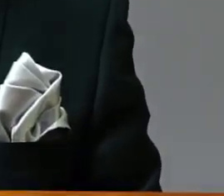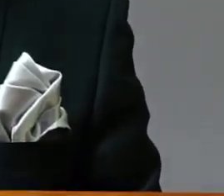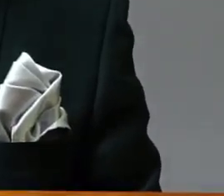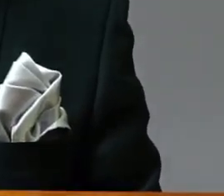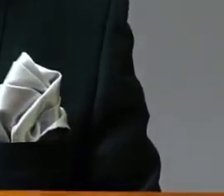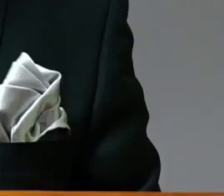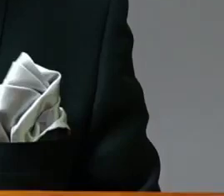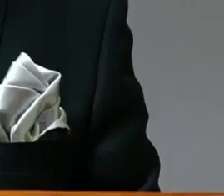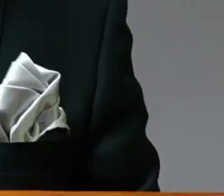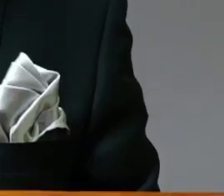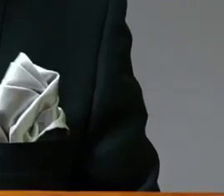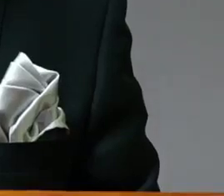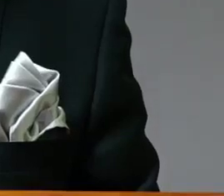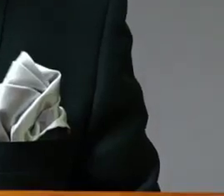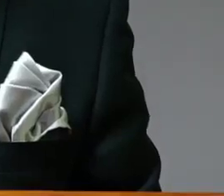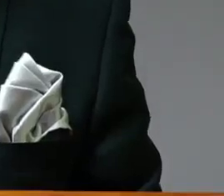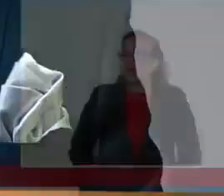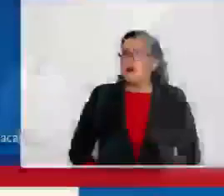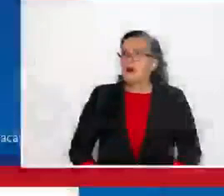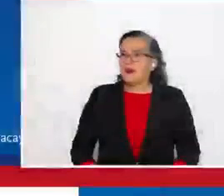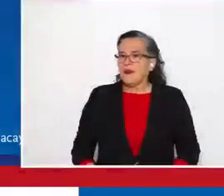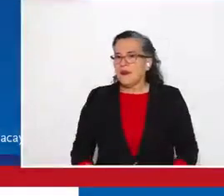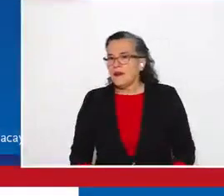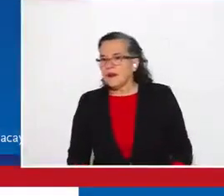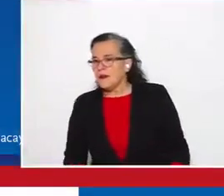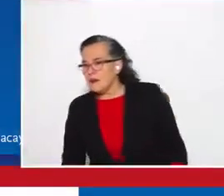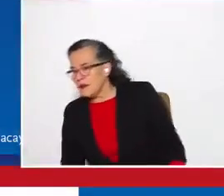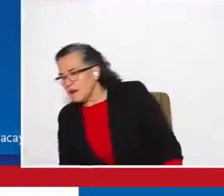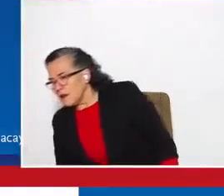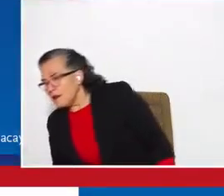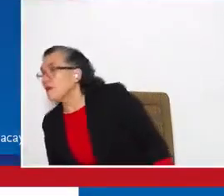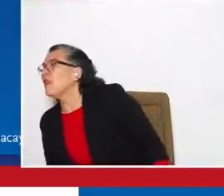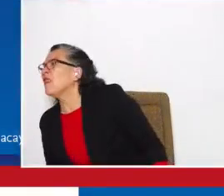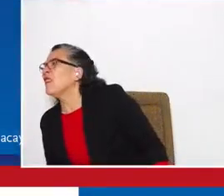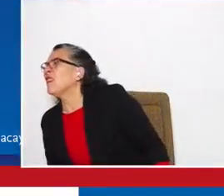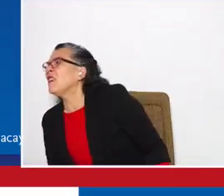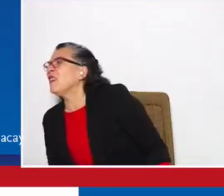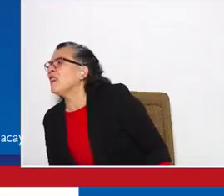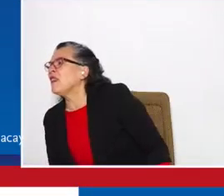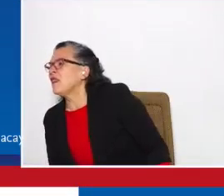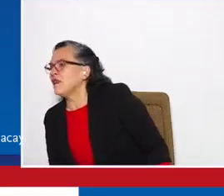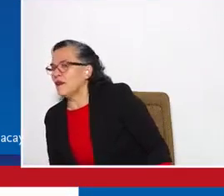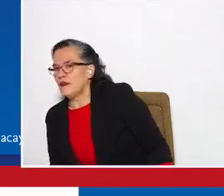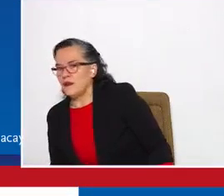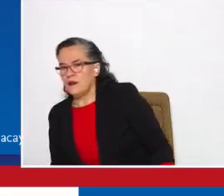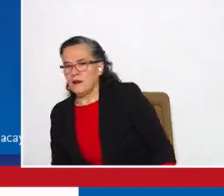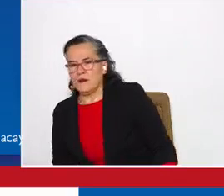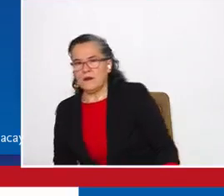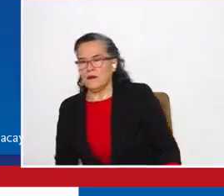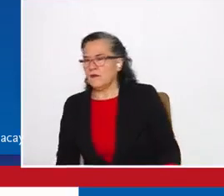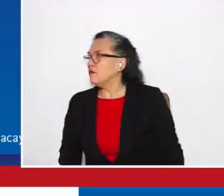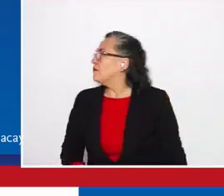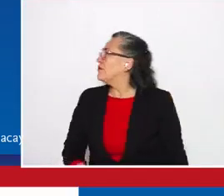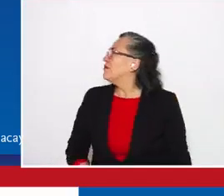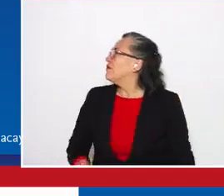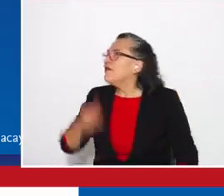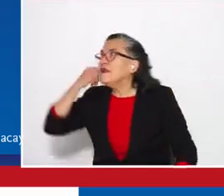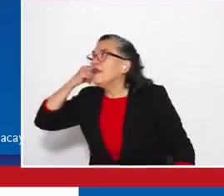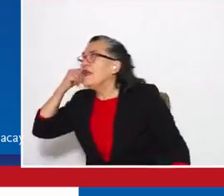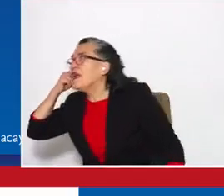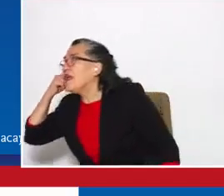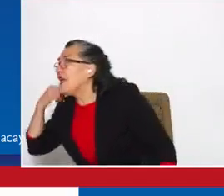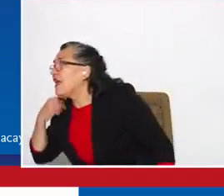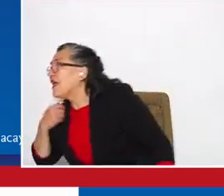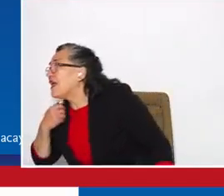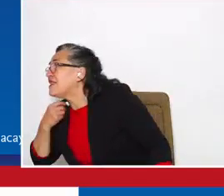del destacado perfil del doctor Macaya. Posee un doctorado en ciencias, ha ocupado los cargos de vicerrector de investigación de la Universidad de Costa Rica